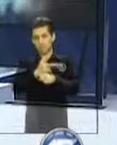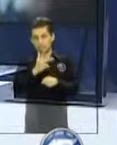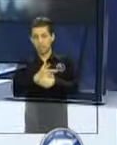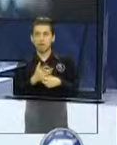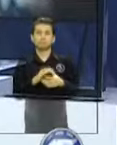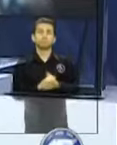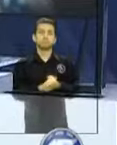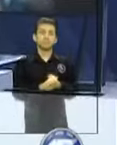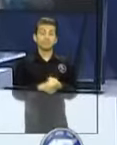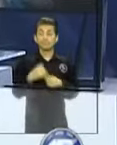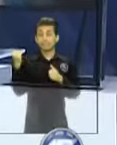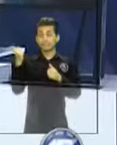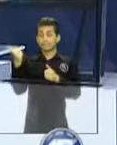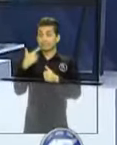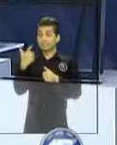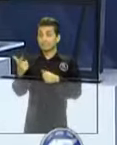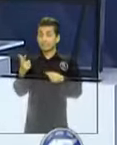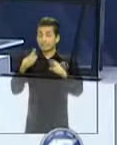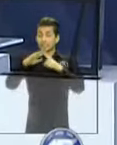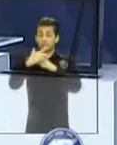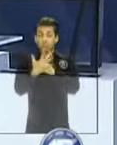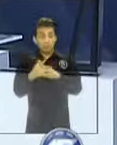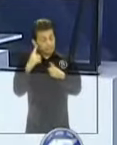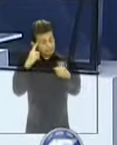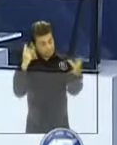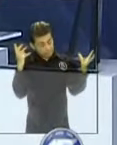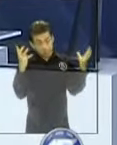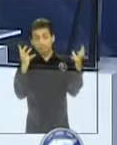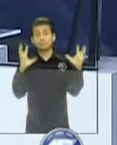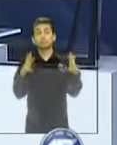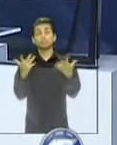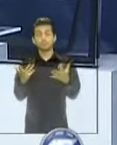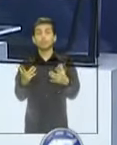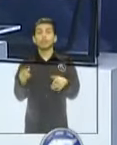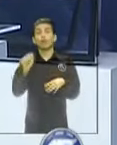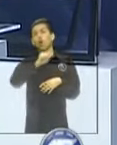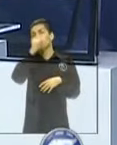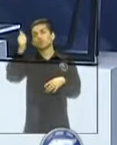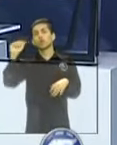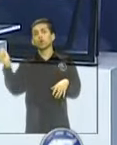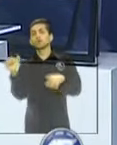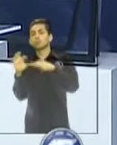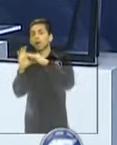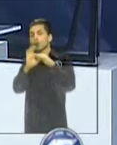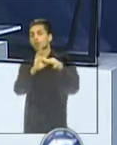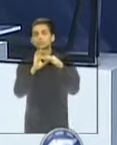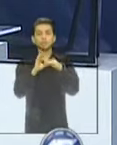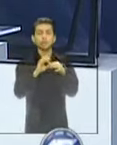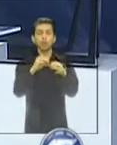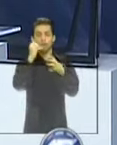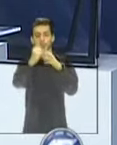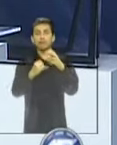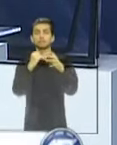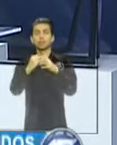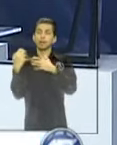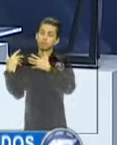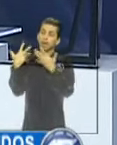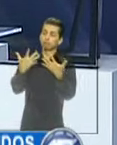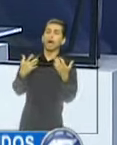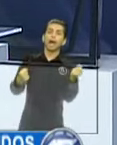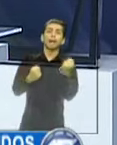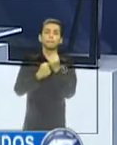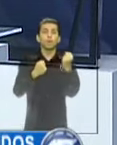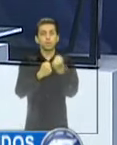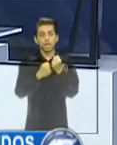Derivada de esta situación tan crítica, organizaciones internacionales como UNICEF van a apoyar al gobierno de Guatemala con